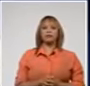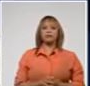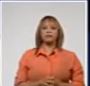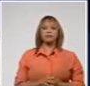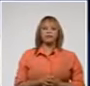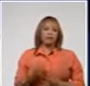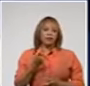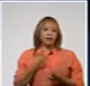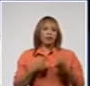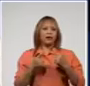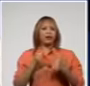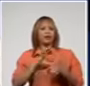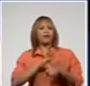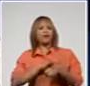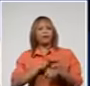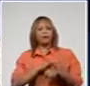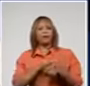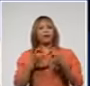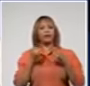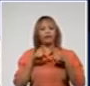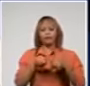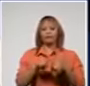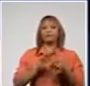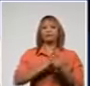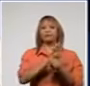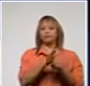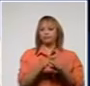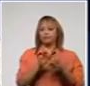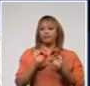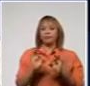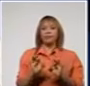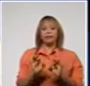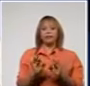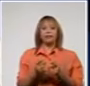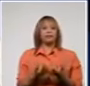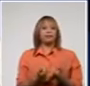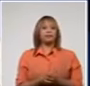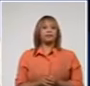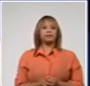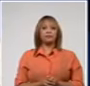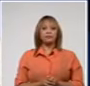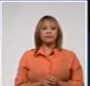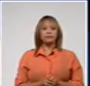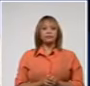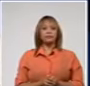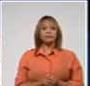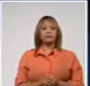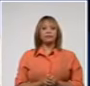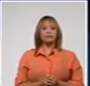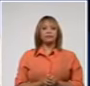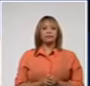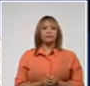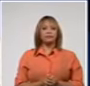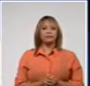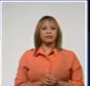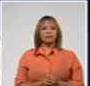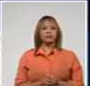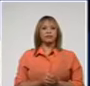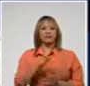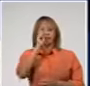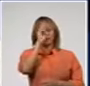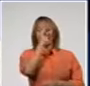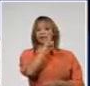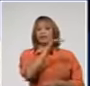algunas comorbilidades acompañadas, que se encontraba en ingreso desde el